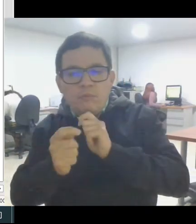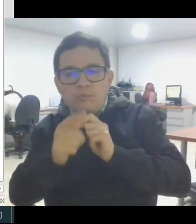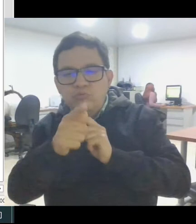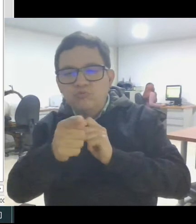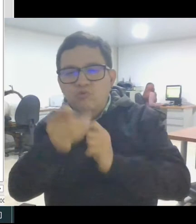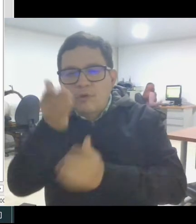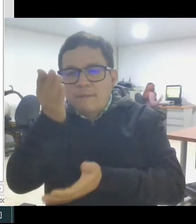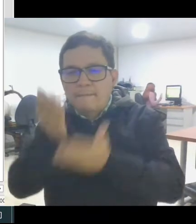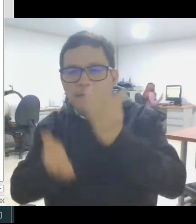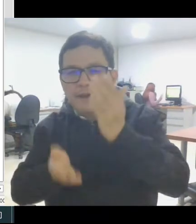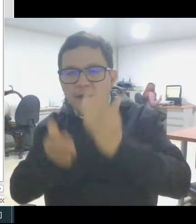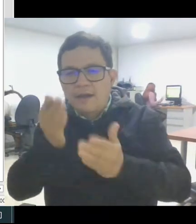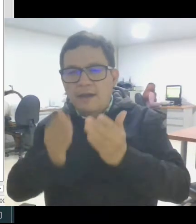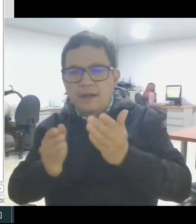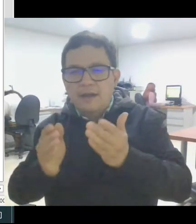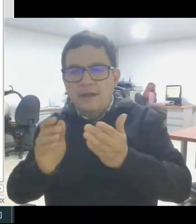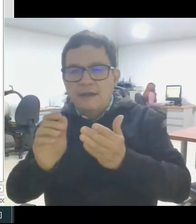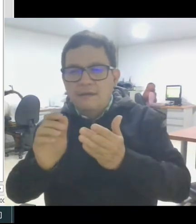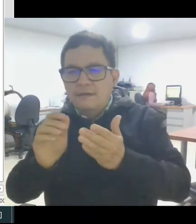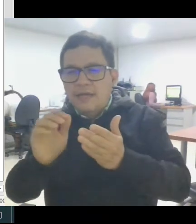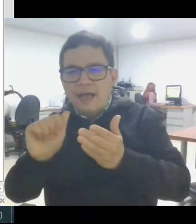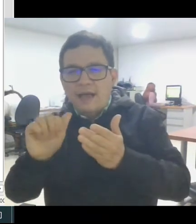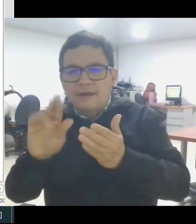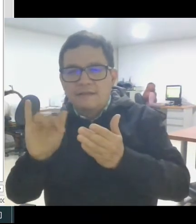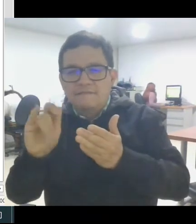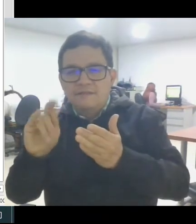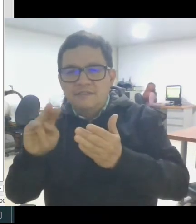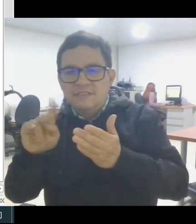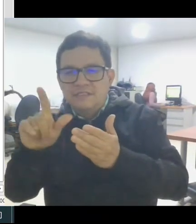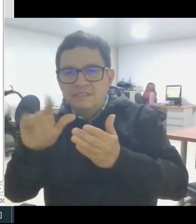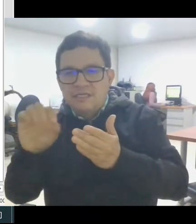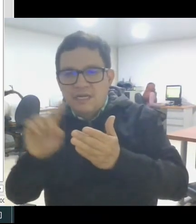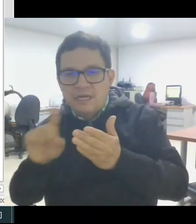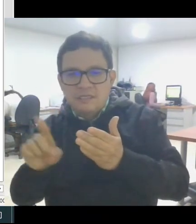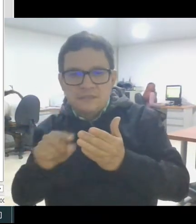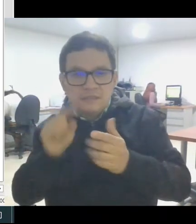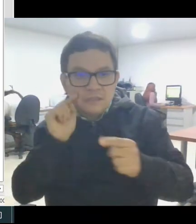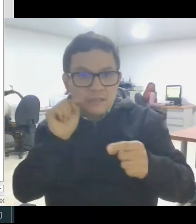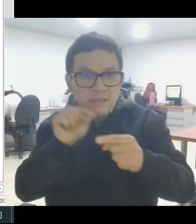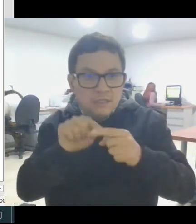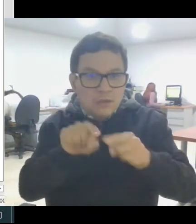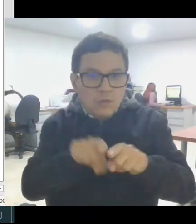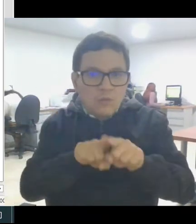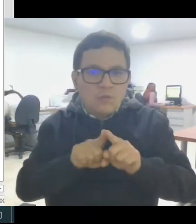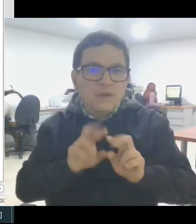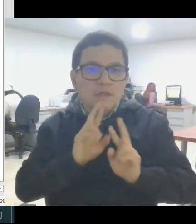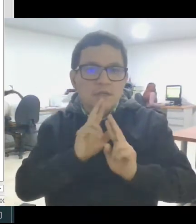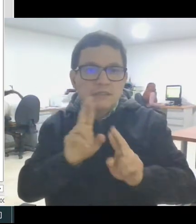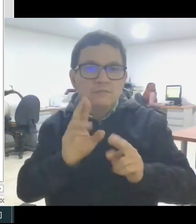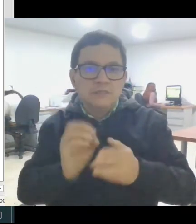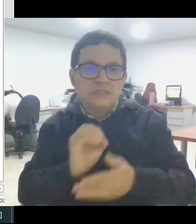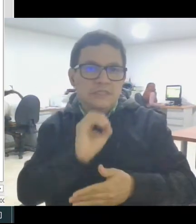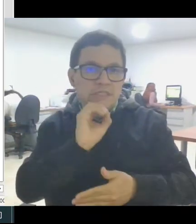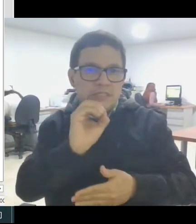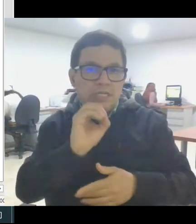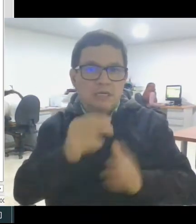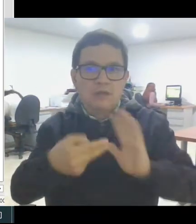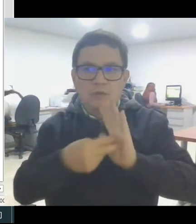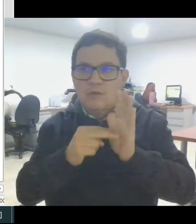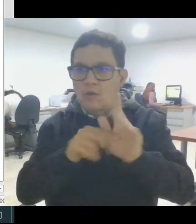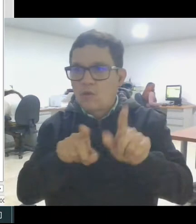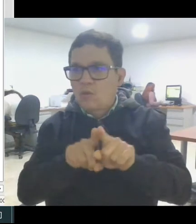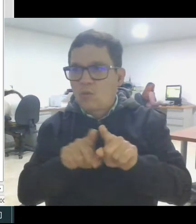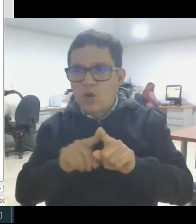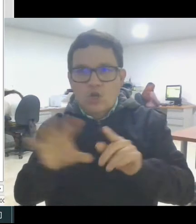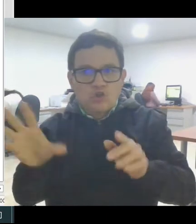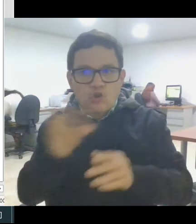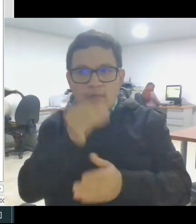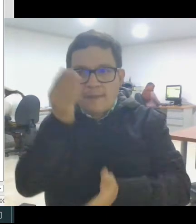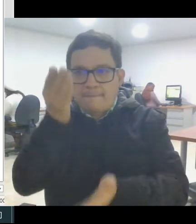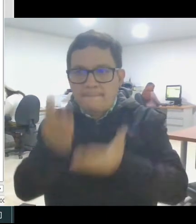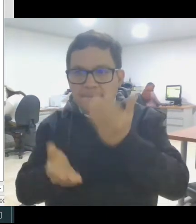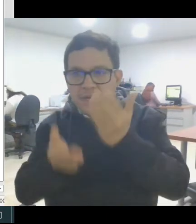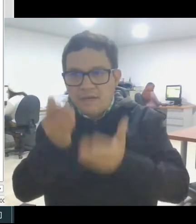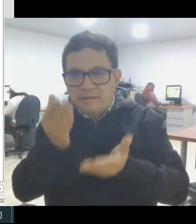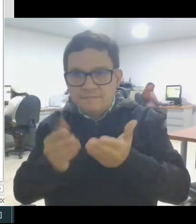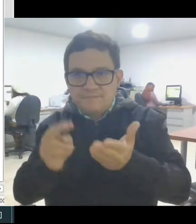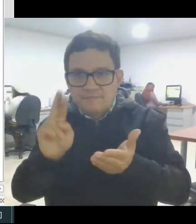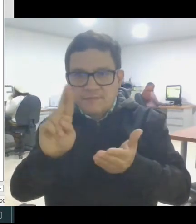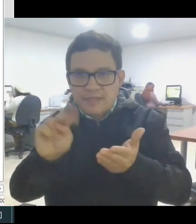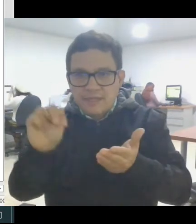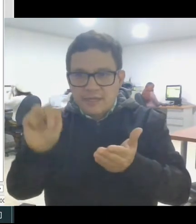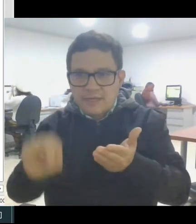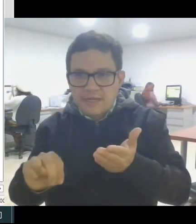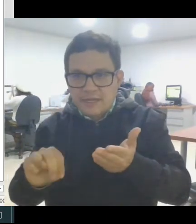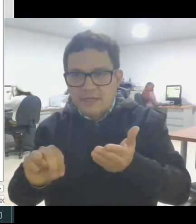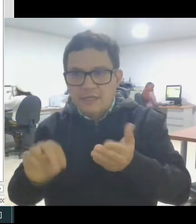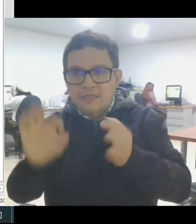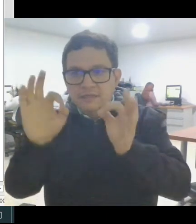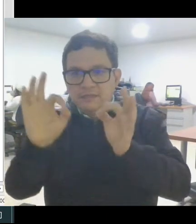variables artificiales. Si el valor mínimo de la nueva función objetivo es 0, lo que significa que todas las variables artificiales Rn son 0, el